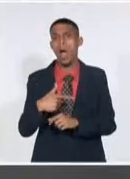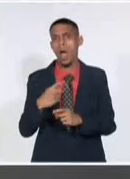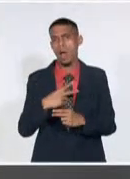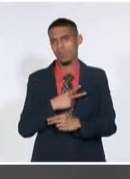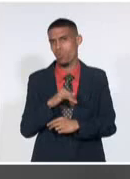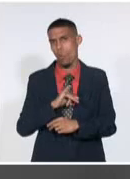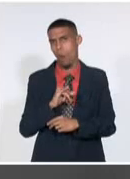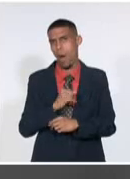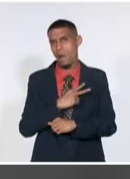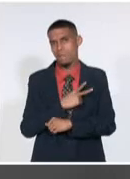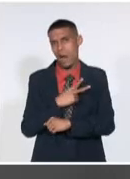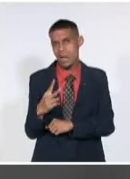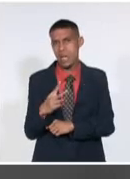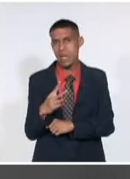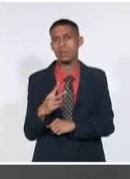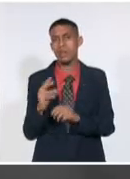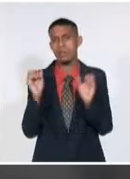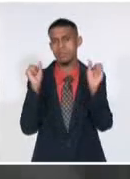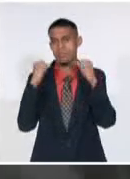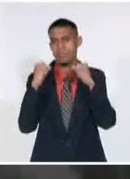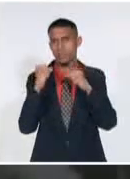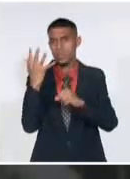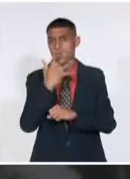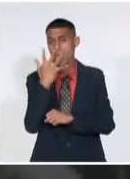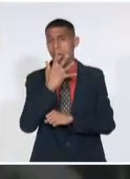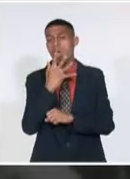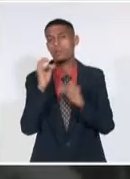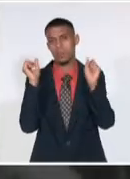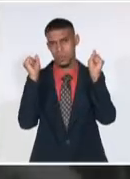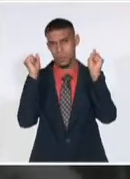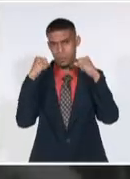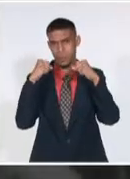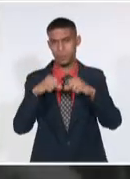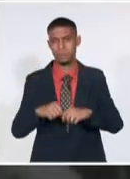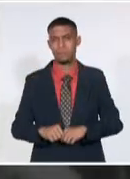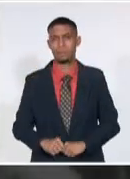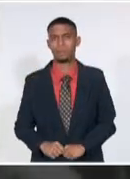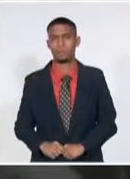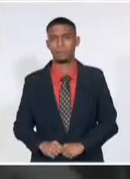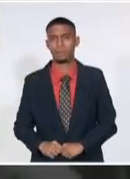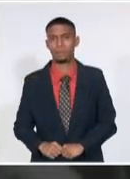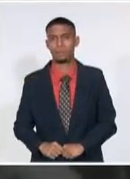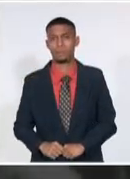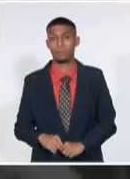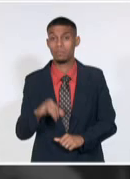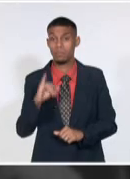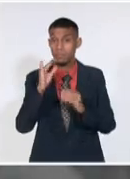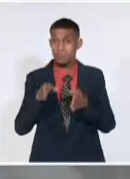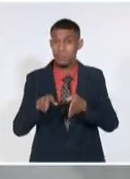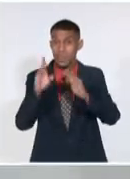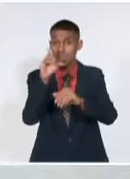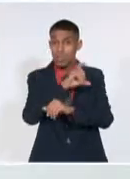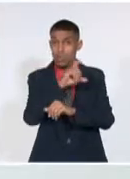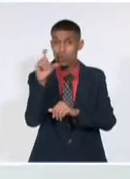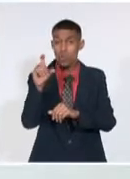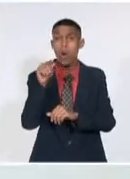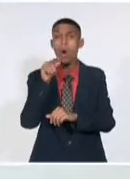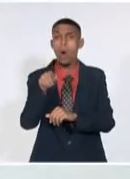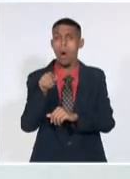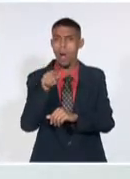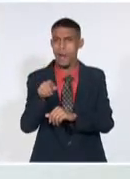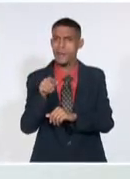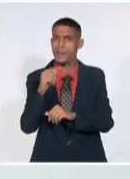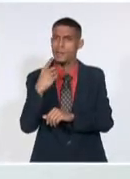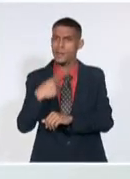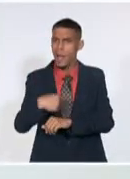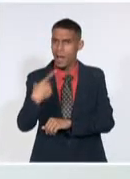el héroe de Yaguajay, en el comandante Camilo Cienfuegos. En ese sentido, esta institución apuesta cada día por la preservación